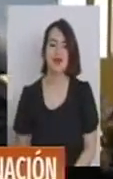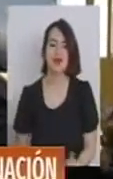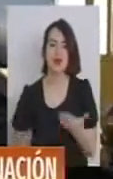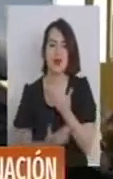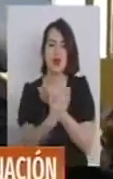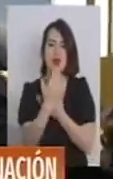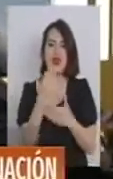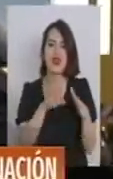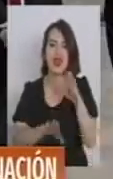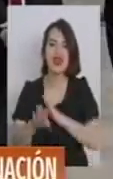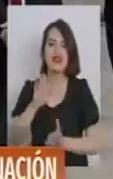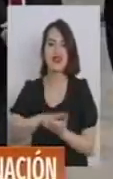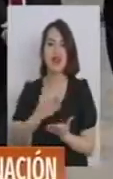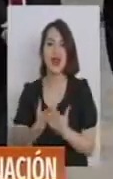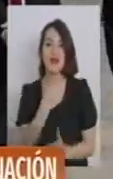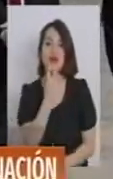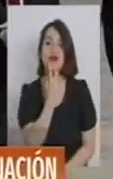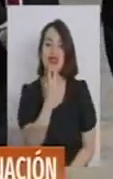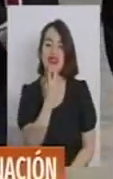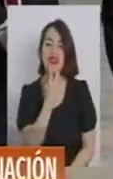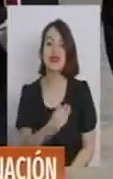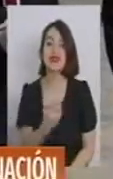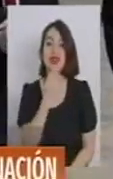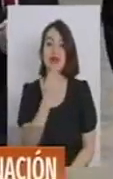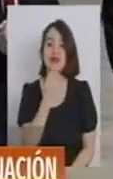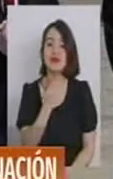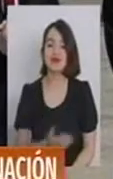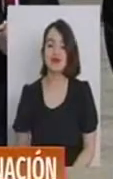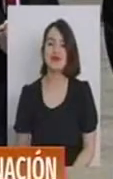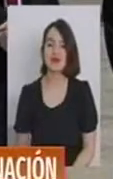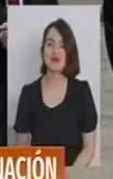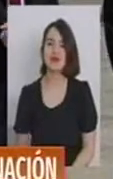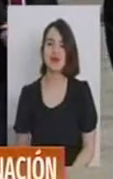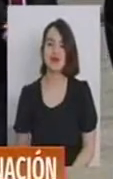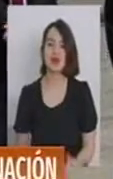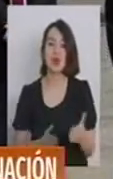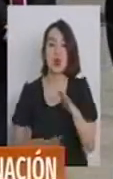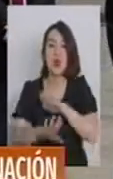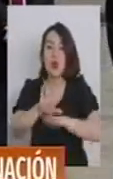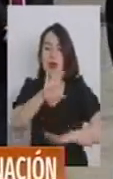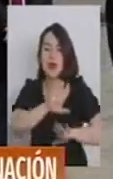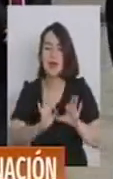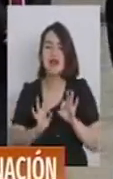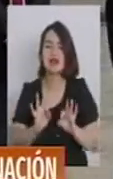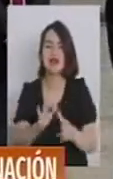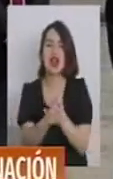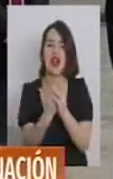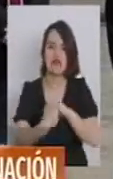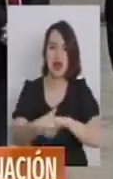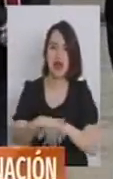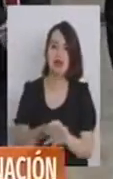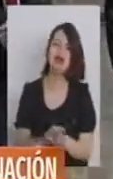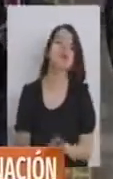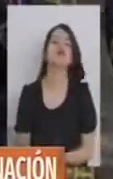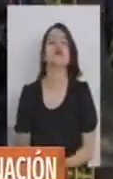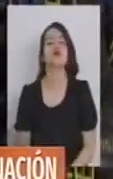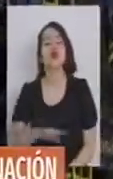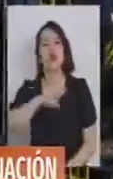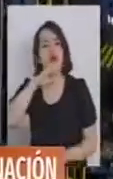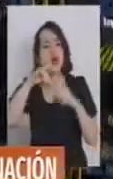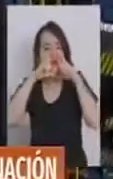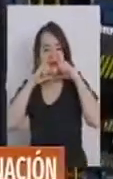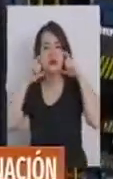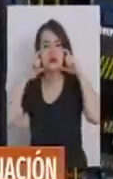cuidar nuestra salud y nuestras vidas. Y también, junto con esos cuidados especiales de lavado frecuente de manos, uso de